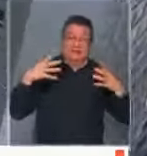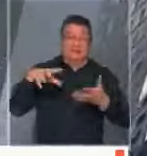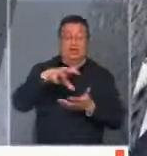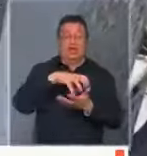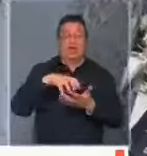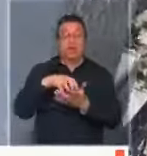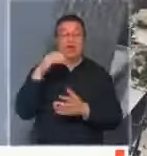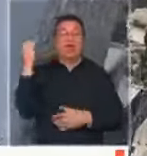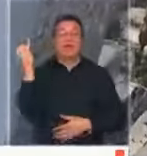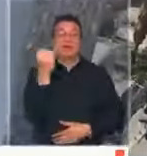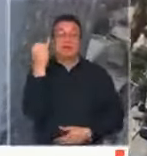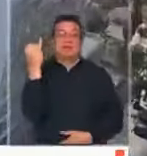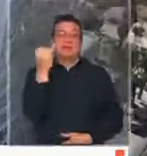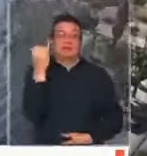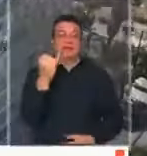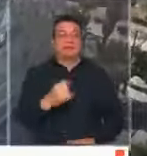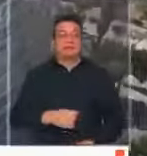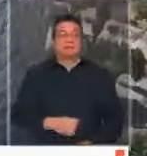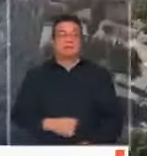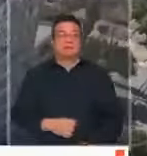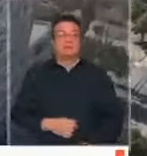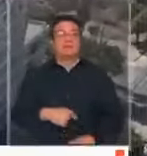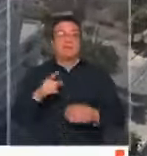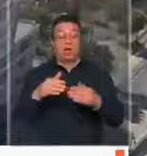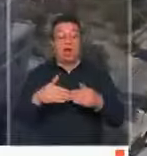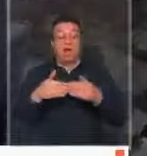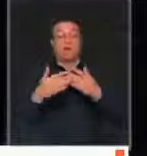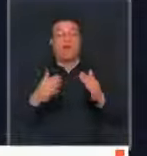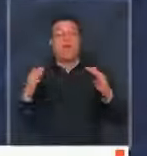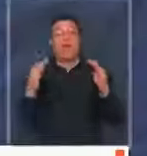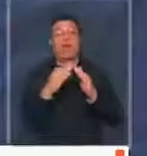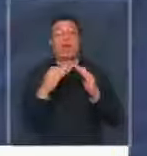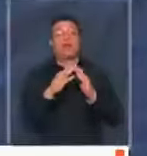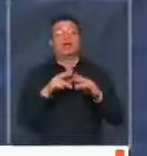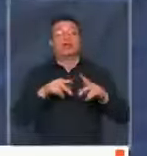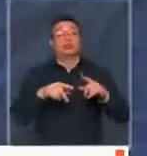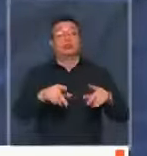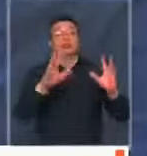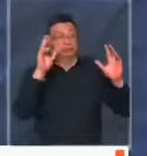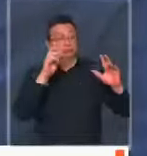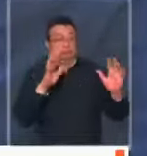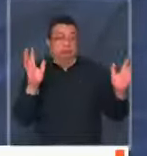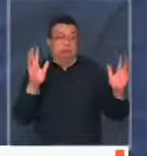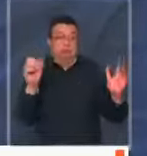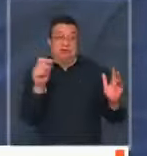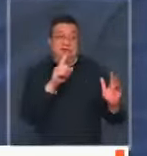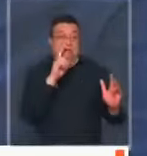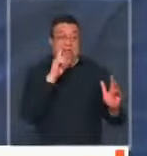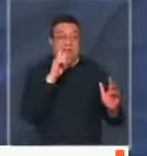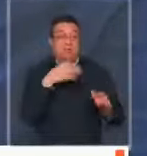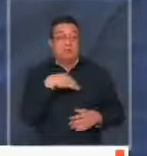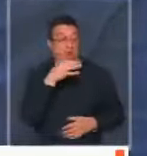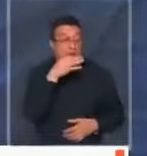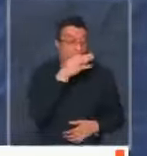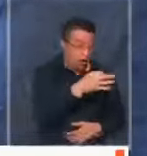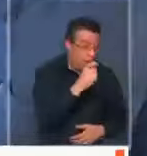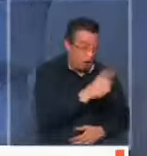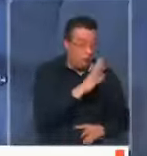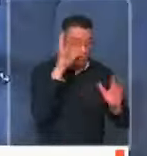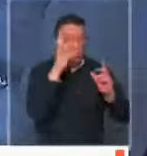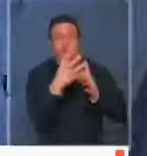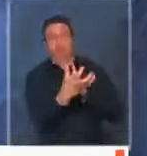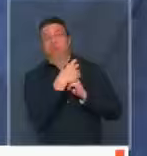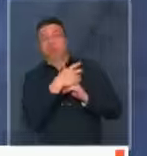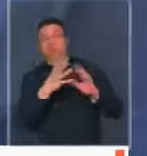comuna de Independencia. Y pasan por afuera la casa y así son. Dígale algo usted porque